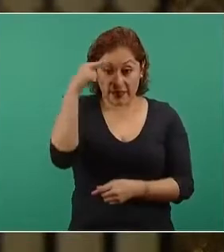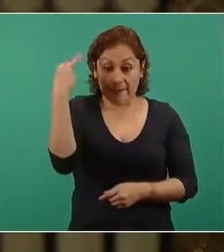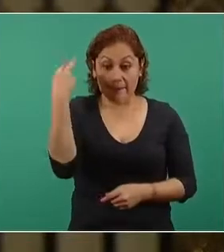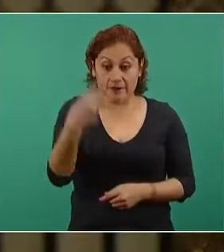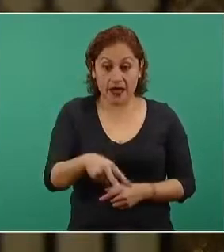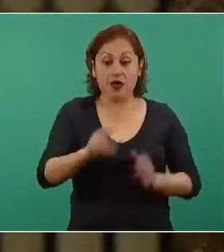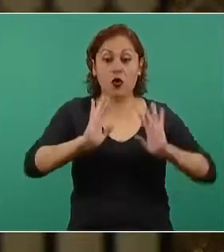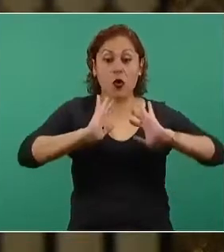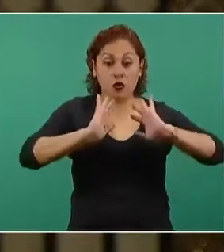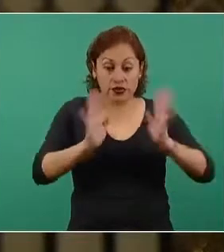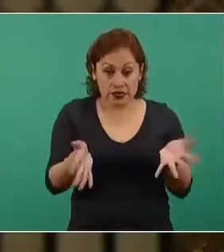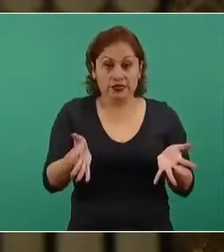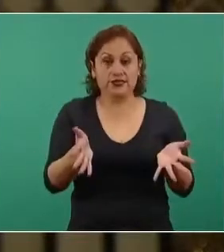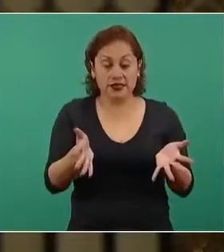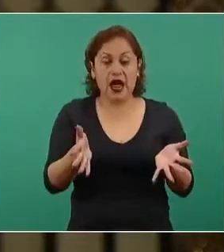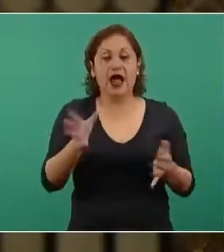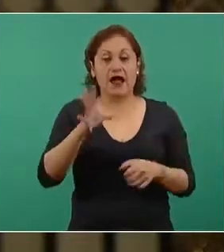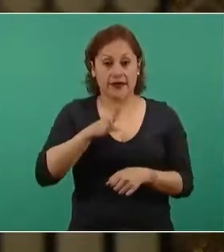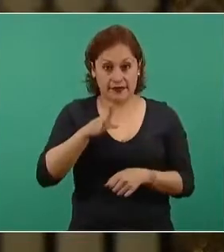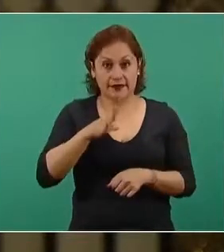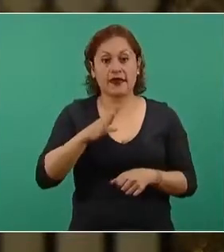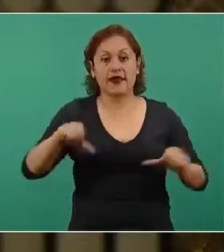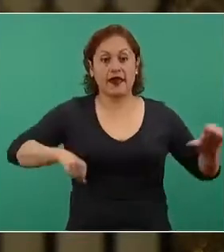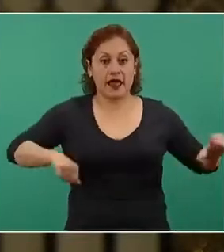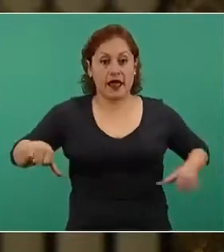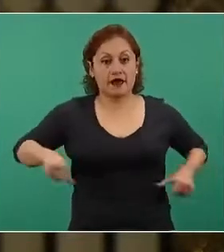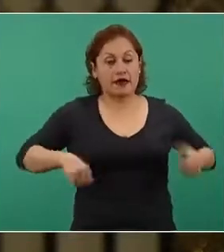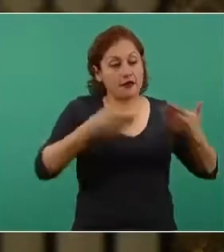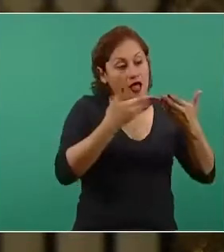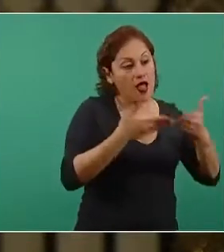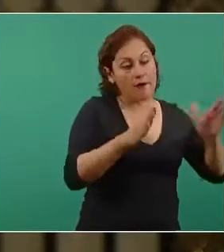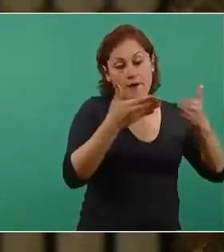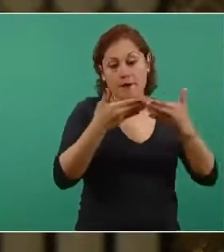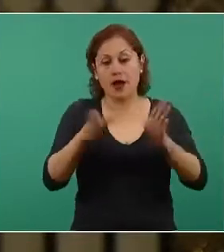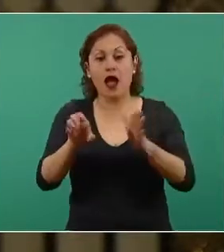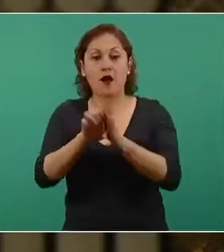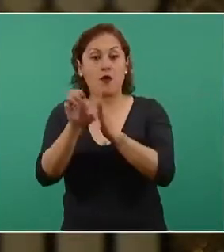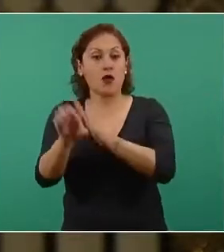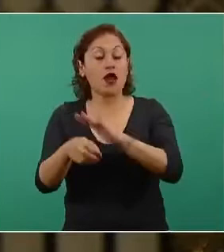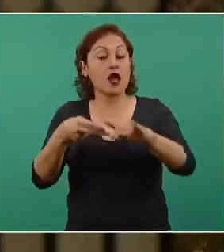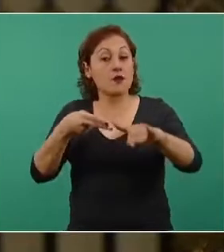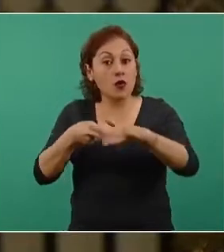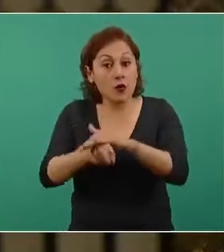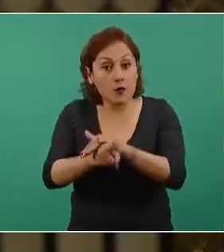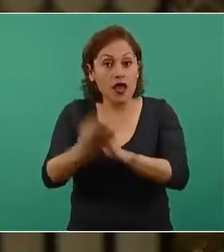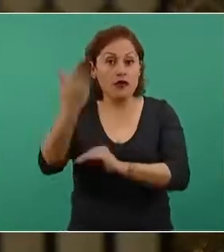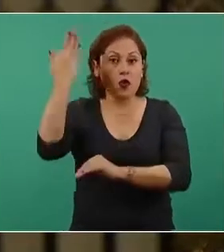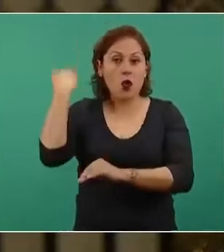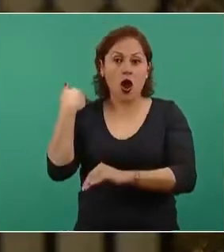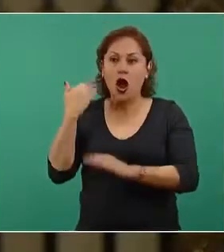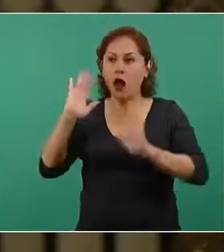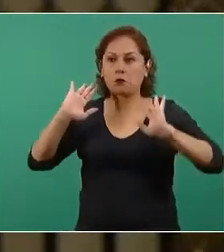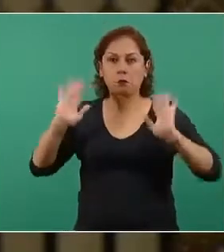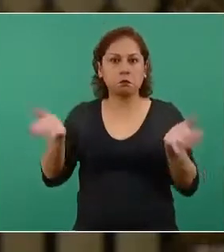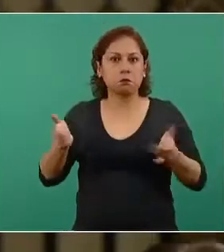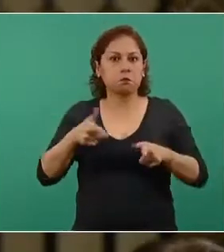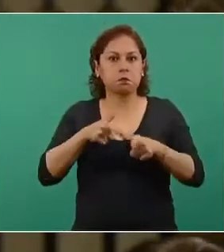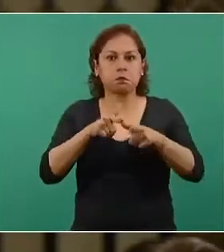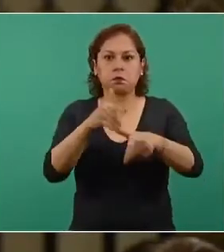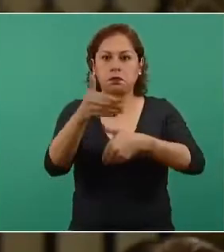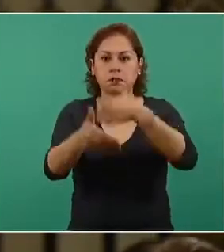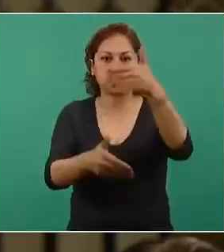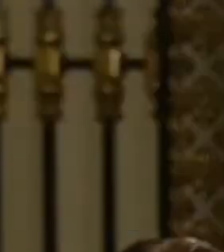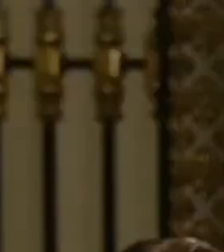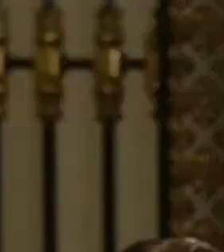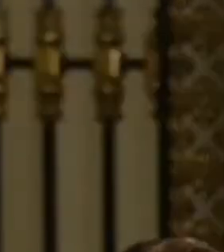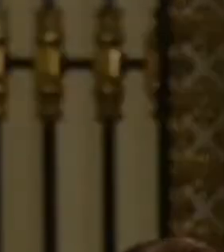ha aperturado varias actividades económicas. El metro funcionó desde un inicio, transportes colectivos